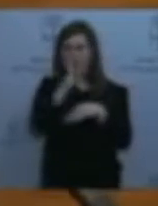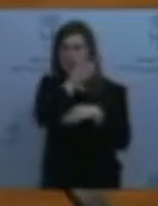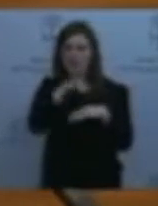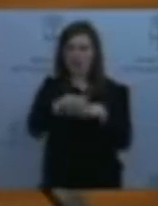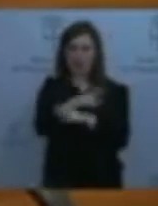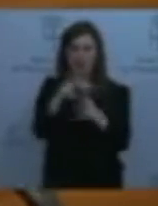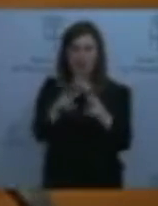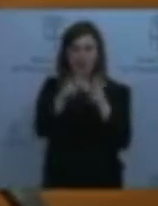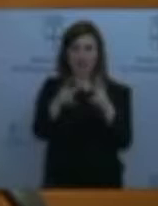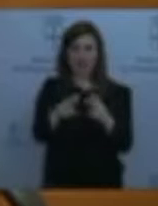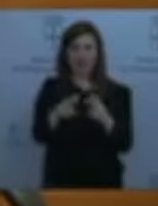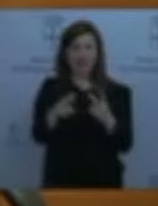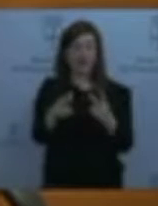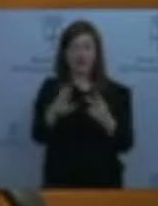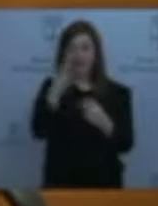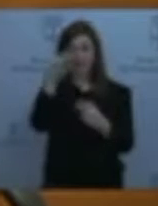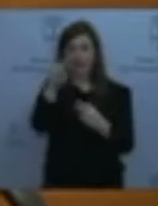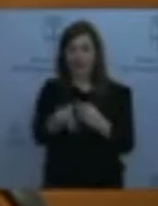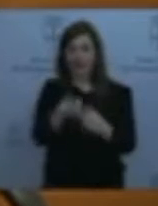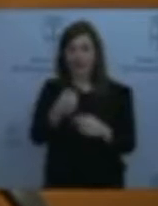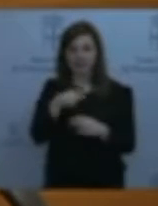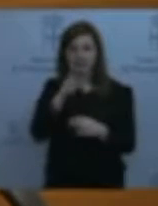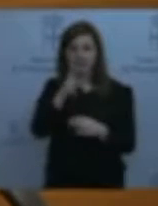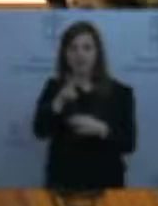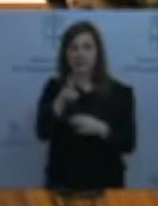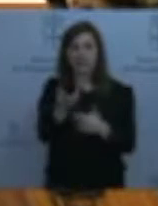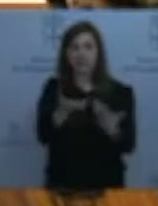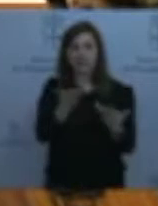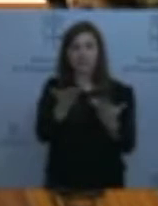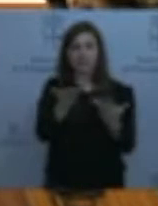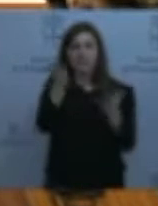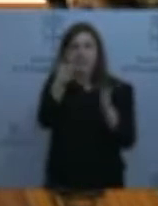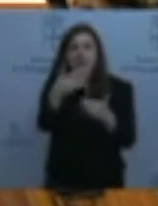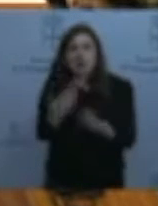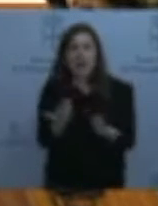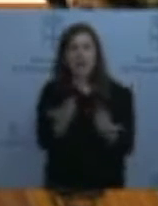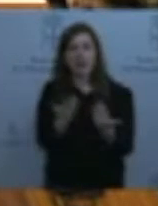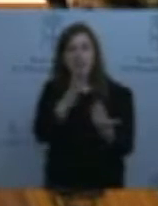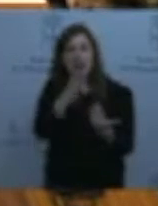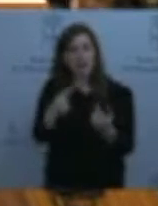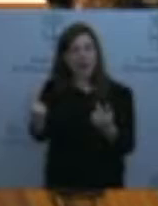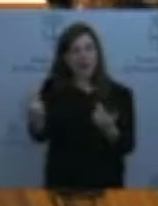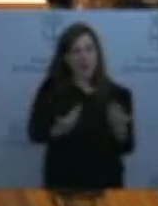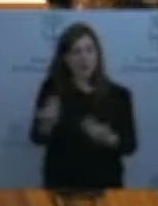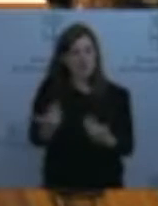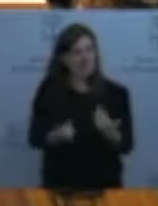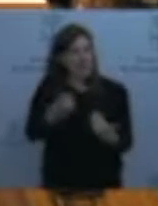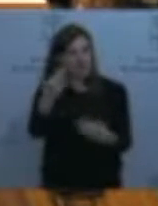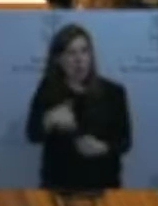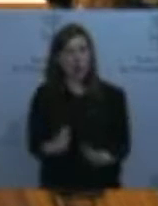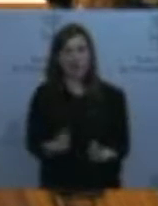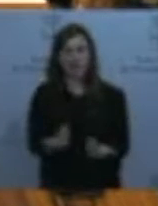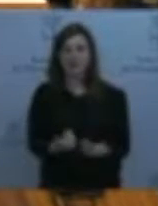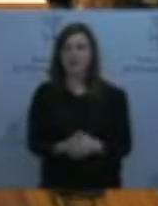Veo de verdad que se está quedando sin material incendiario. La sanidad asturiana, desde luego, agradecemos que así